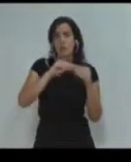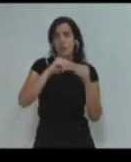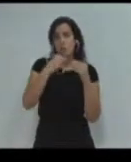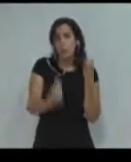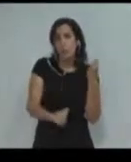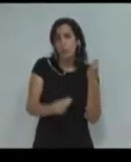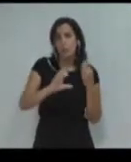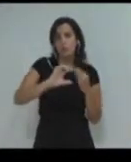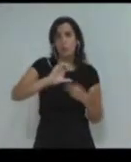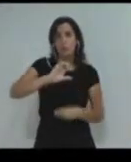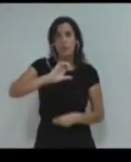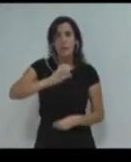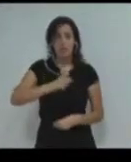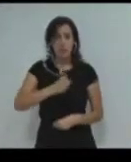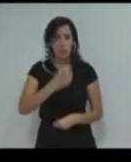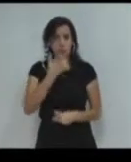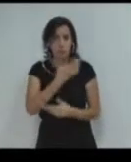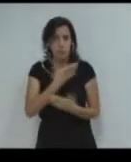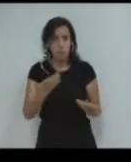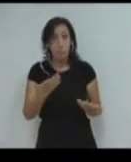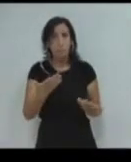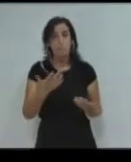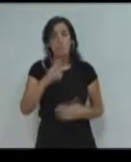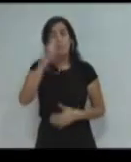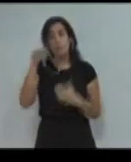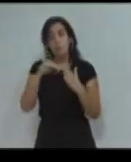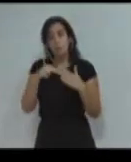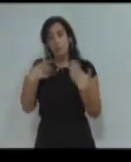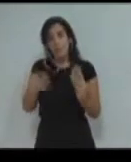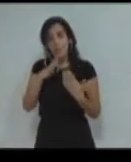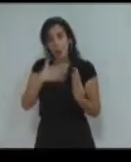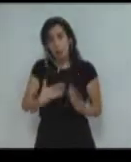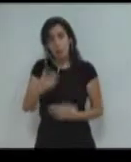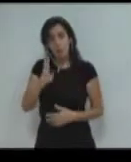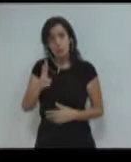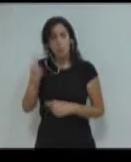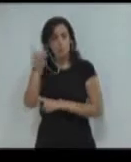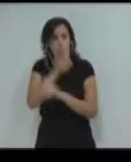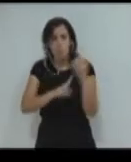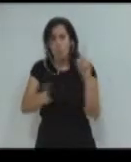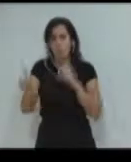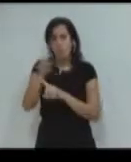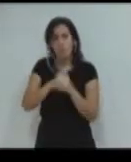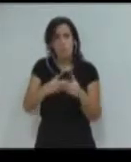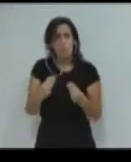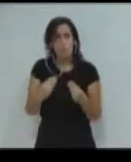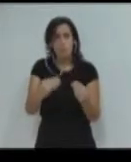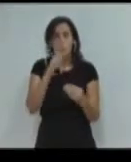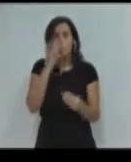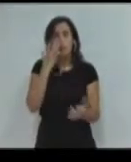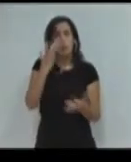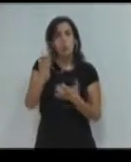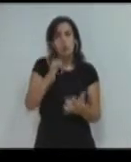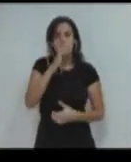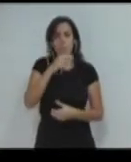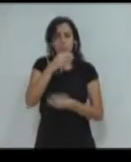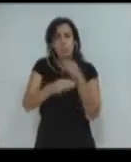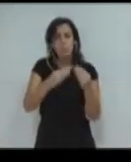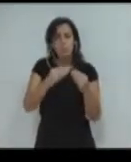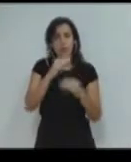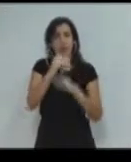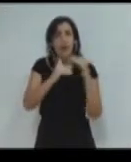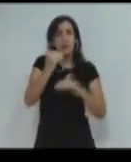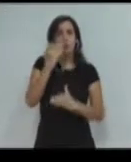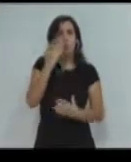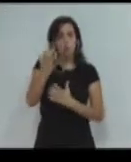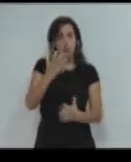documentos Excel y con 2010 está teniendo infinidad de problemas por contraste, porque utilizan alto contraste y